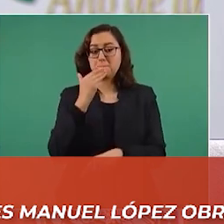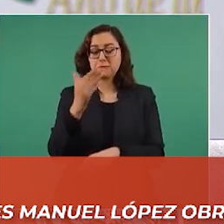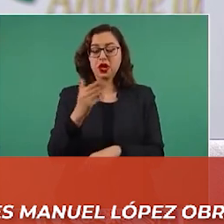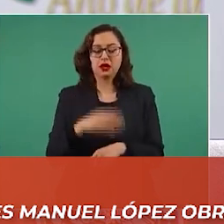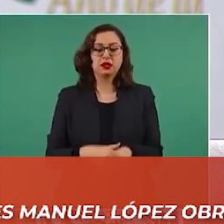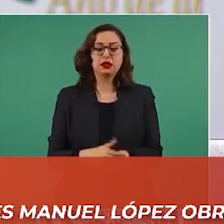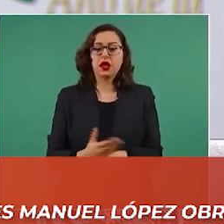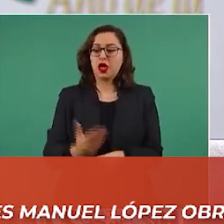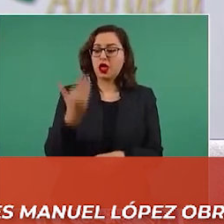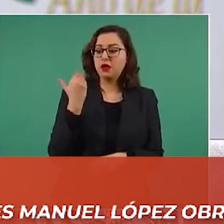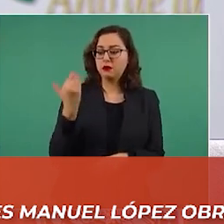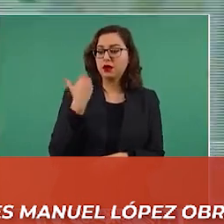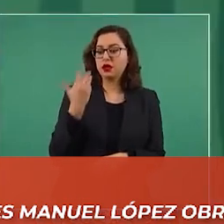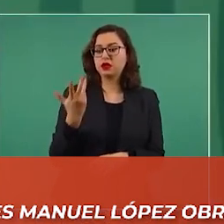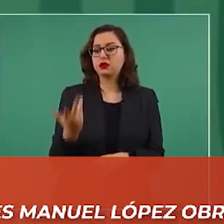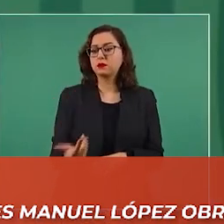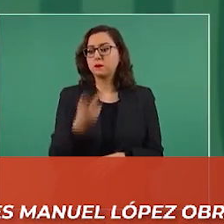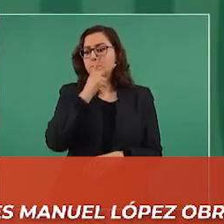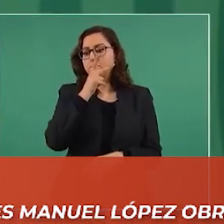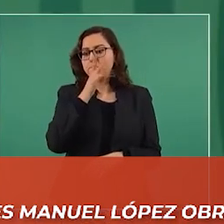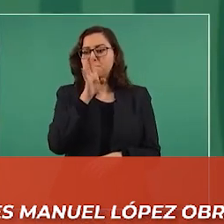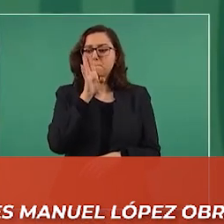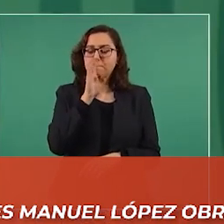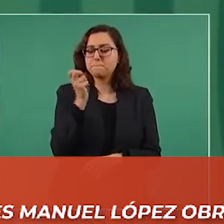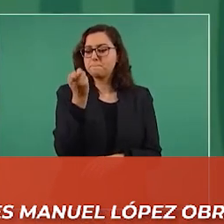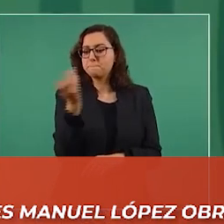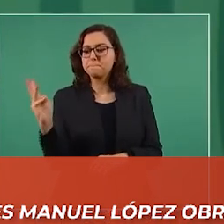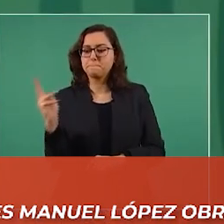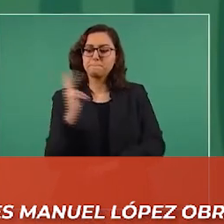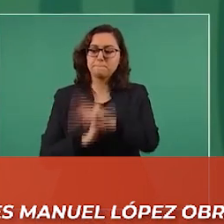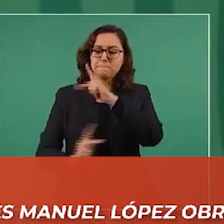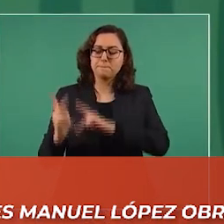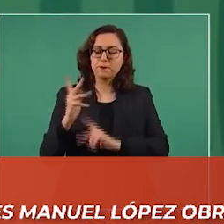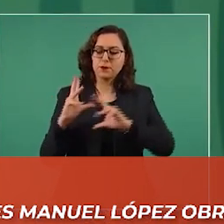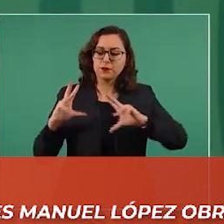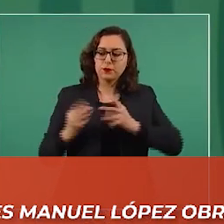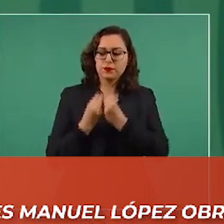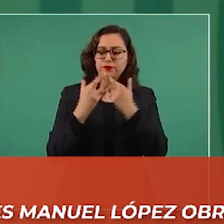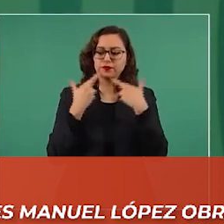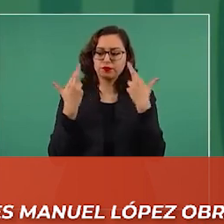con madres, con padres de los jóvenes,